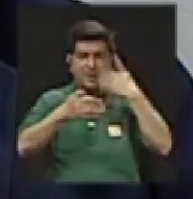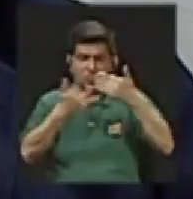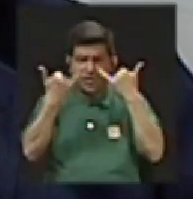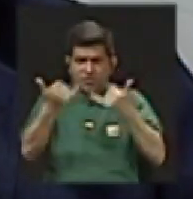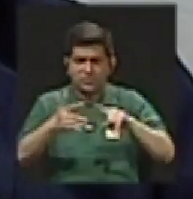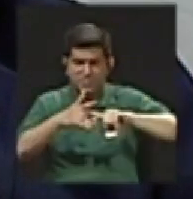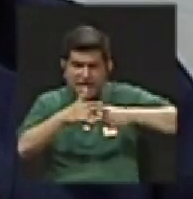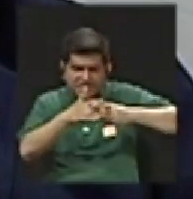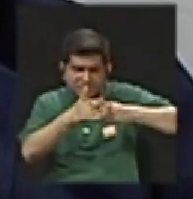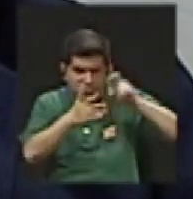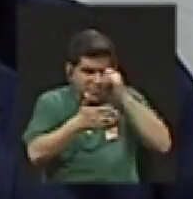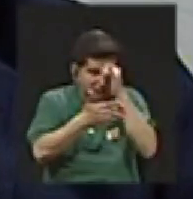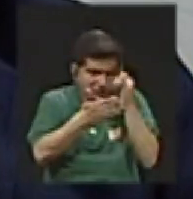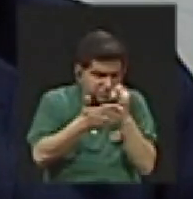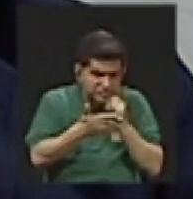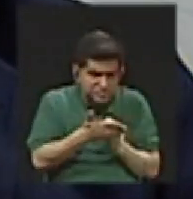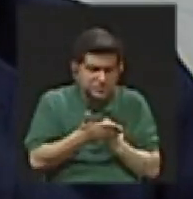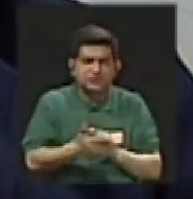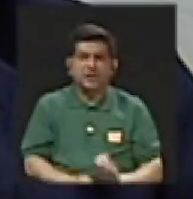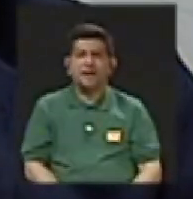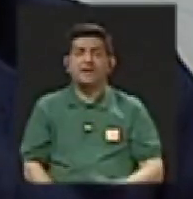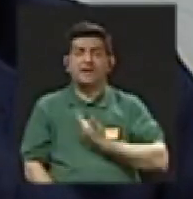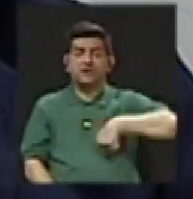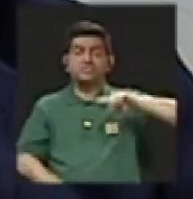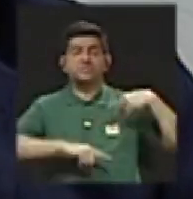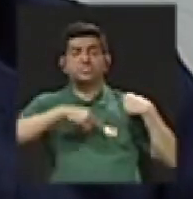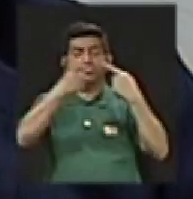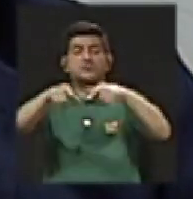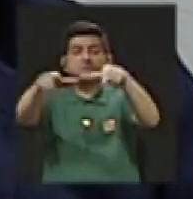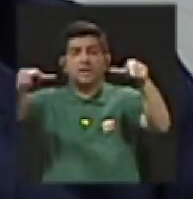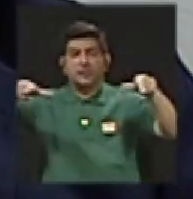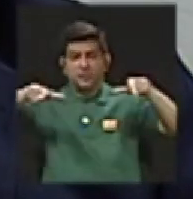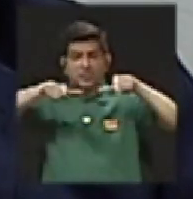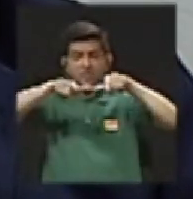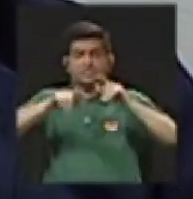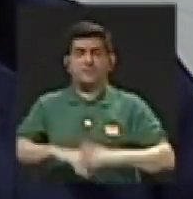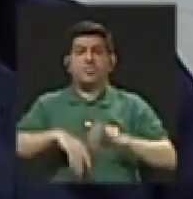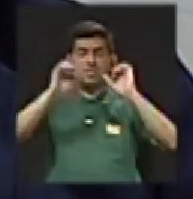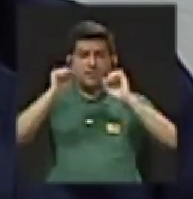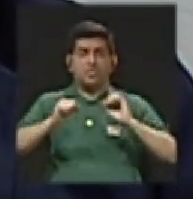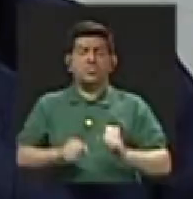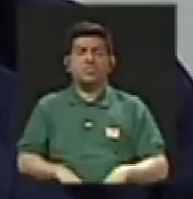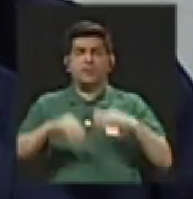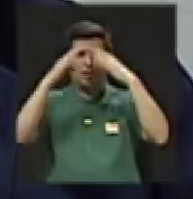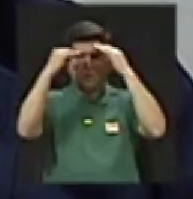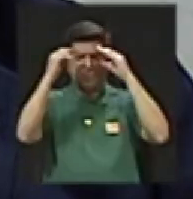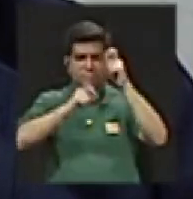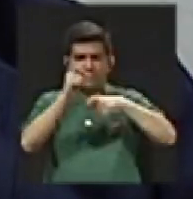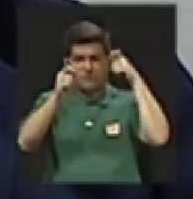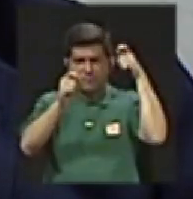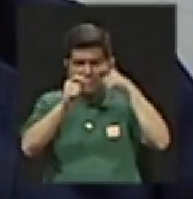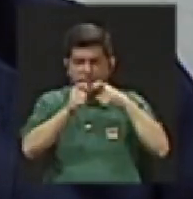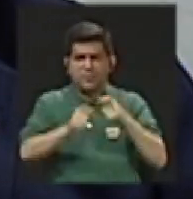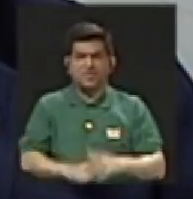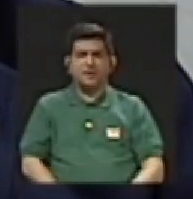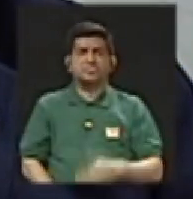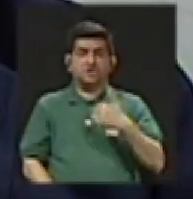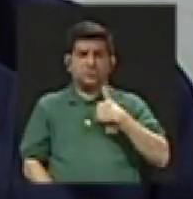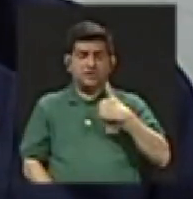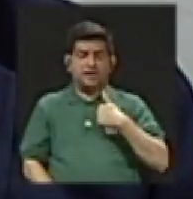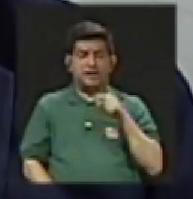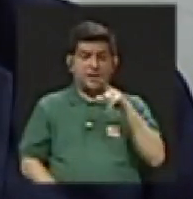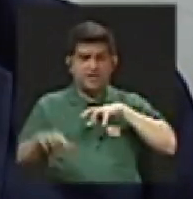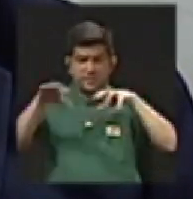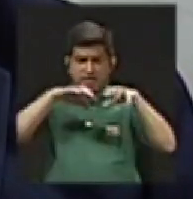instrumentos que se diseñan para ese fin vamos al campo para levantar información específica de cada una de